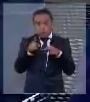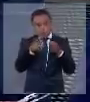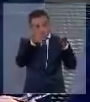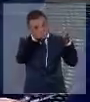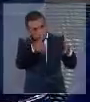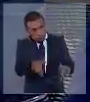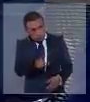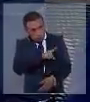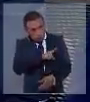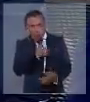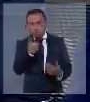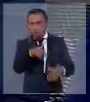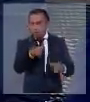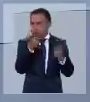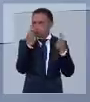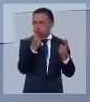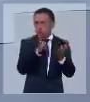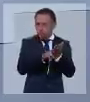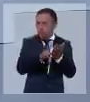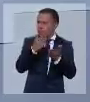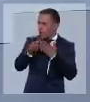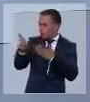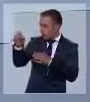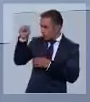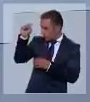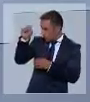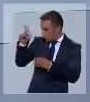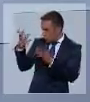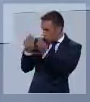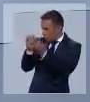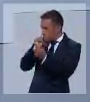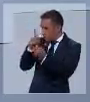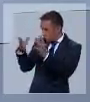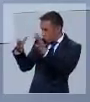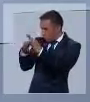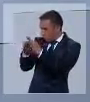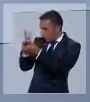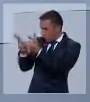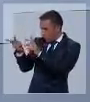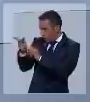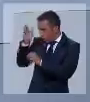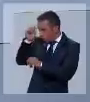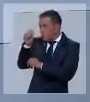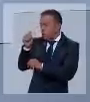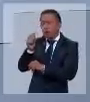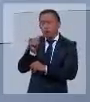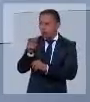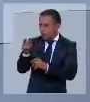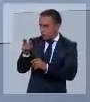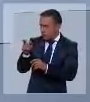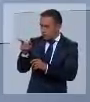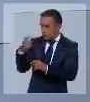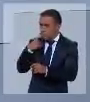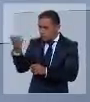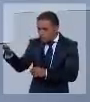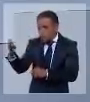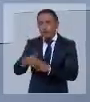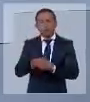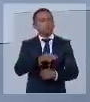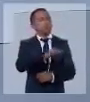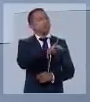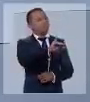del sindicato, sino con el maestro como tal. Sí, esto tiene que ver... Gracias, candidato. ¿Quiere réplica? Sí. Candidato, sí, por favor. Sí, esto tiene que ver con todas